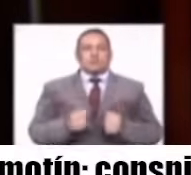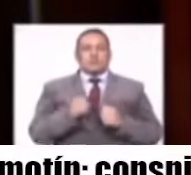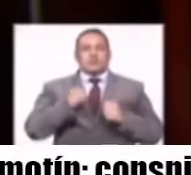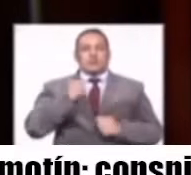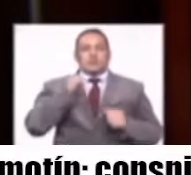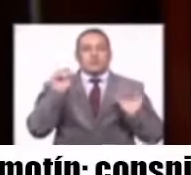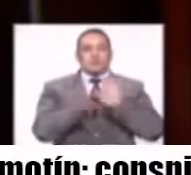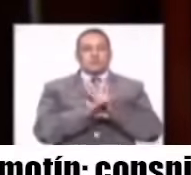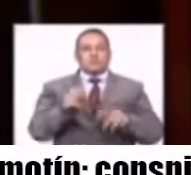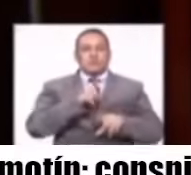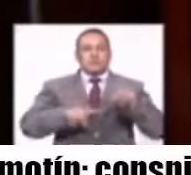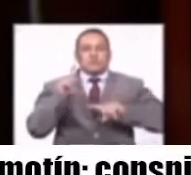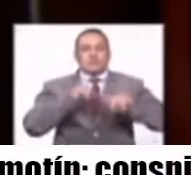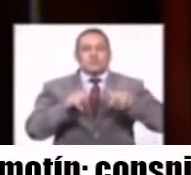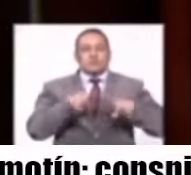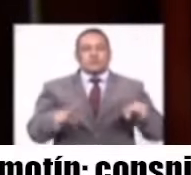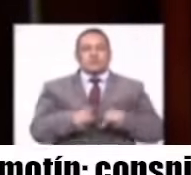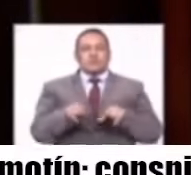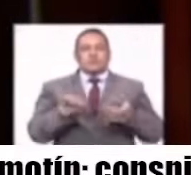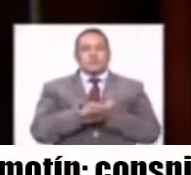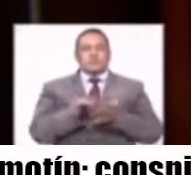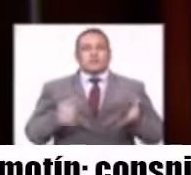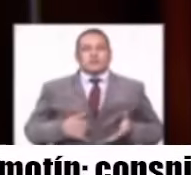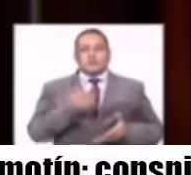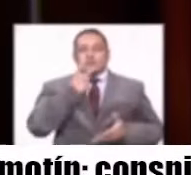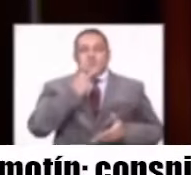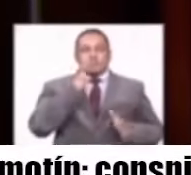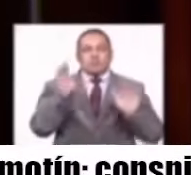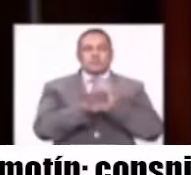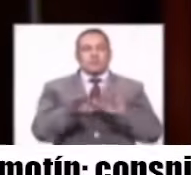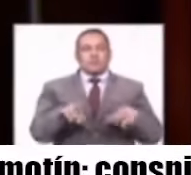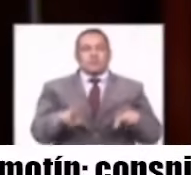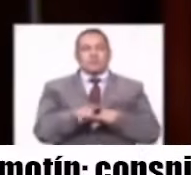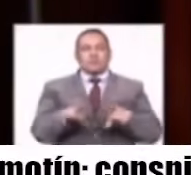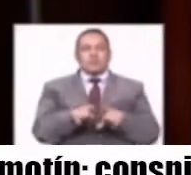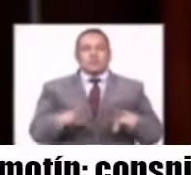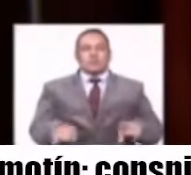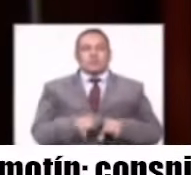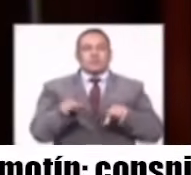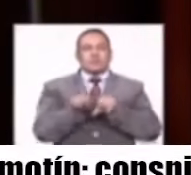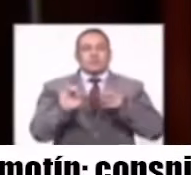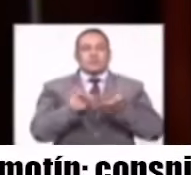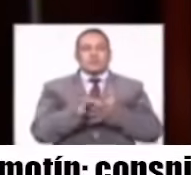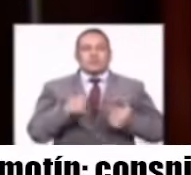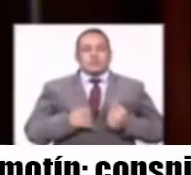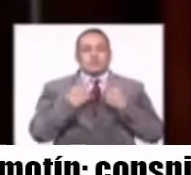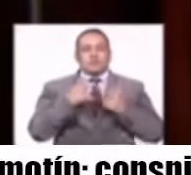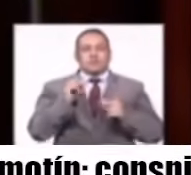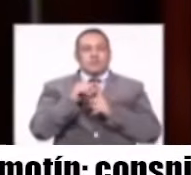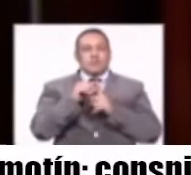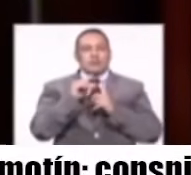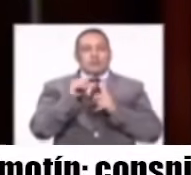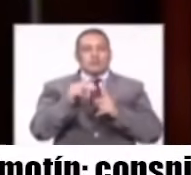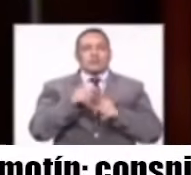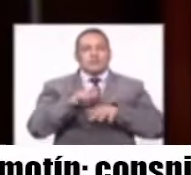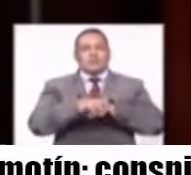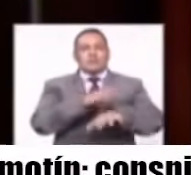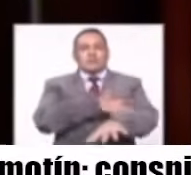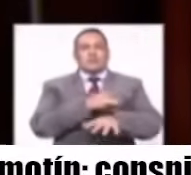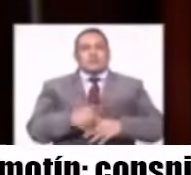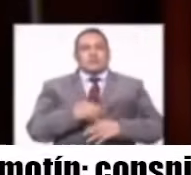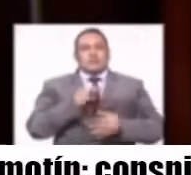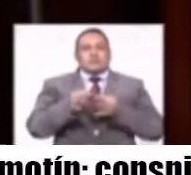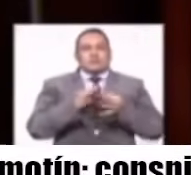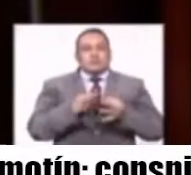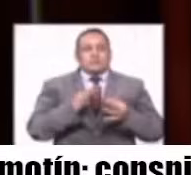o sedición. El señor constantemente ha estado usando estas asambleas, le llamo yo